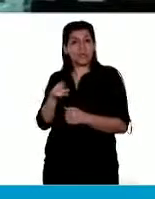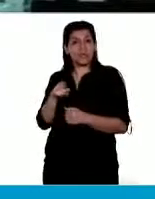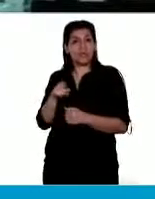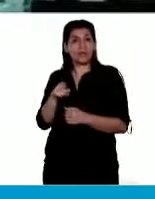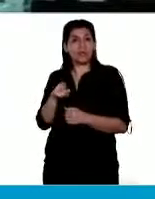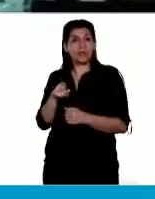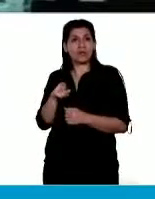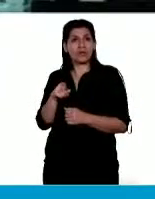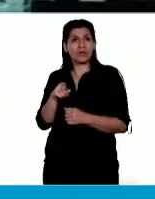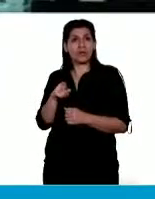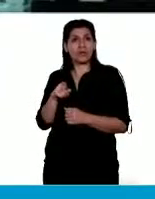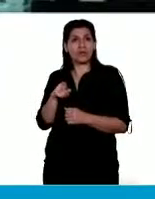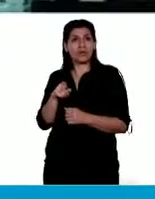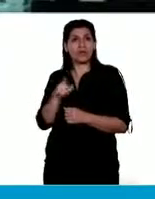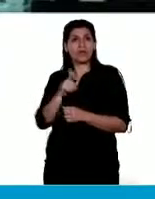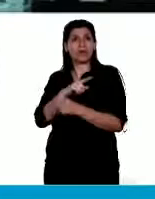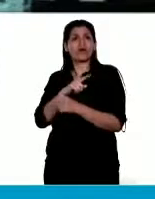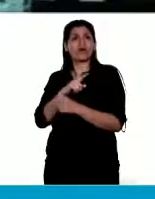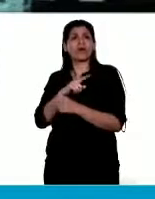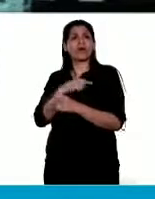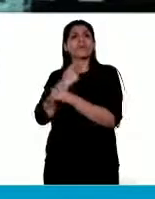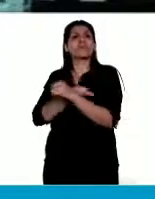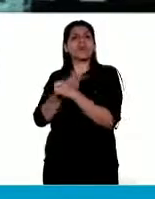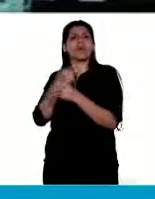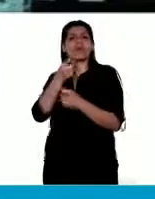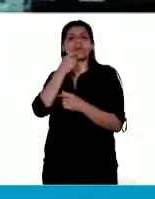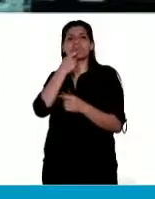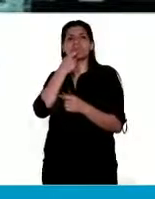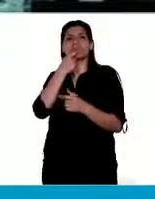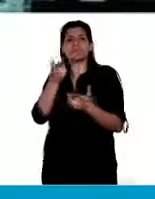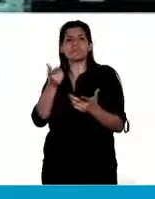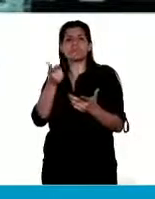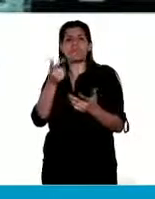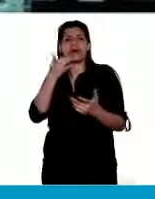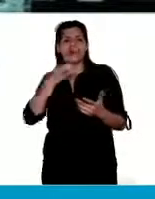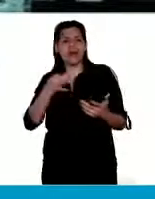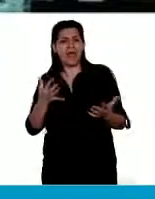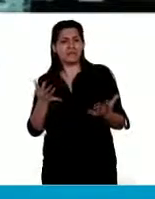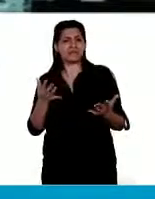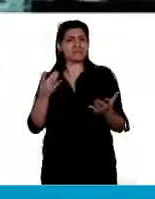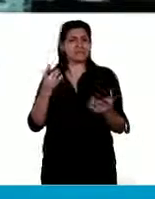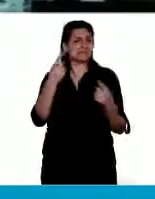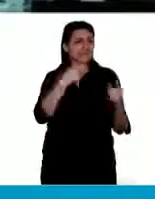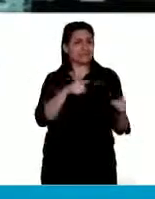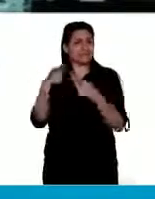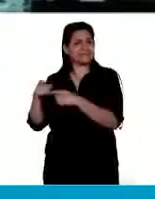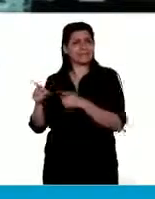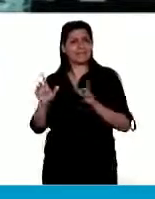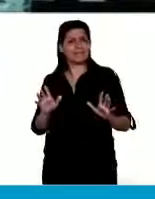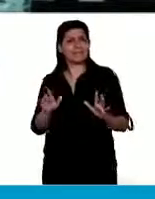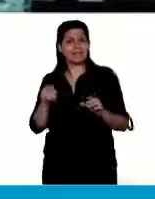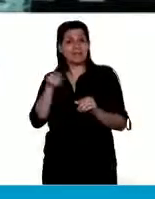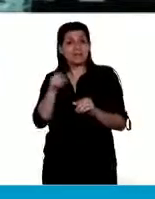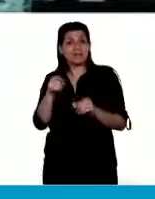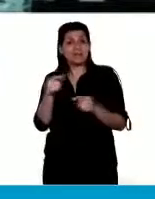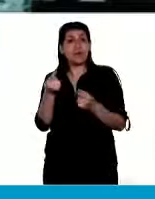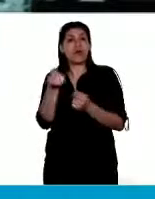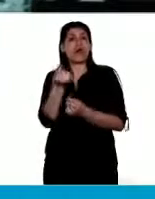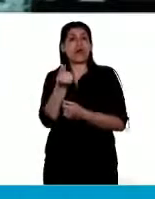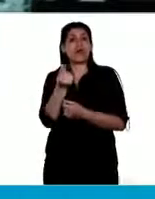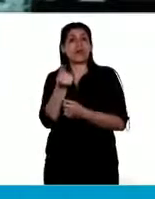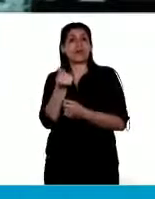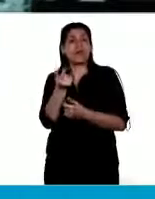que el poder formal no se condice con el poder real. Y esto es muy perjudicial para la calidad de